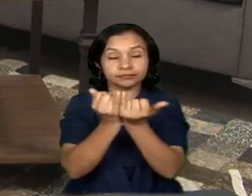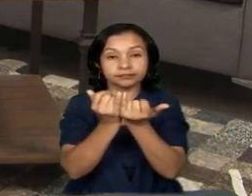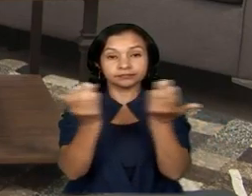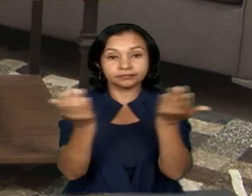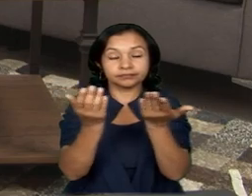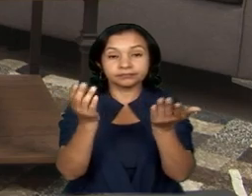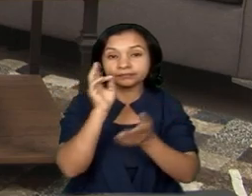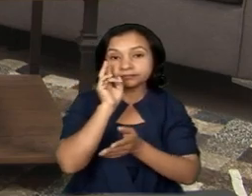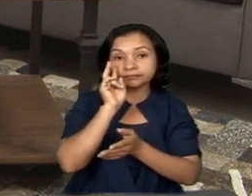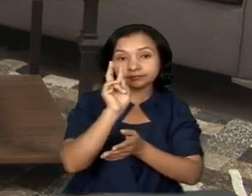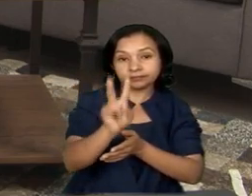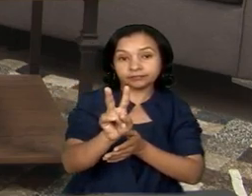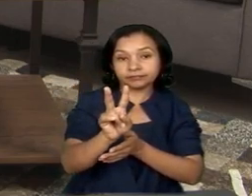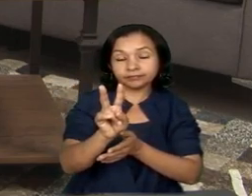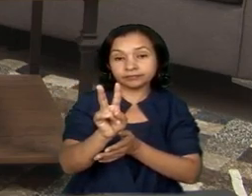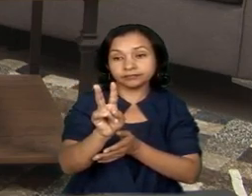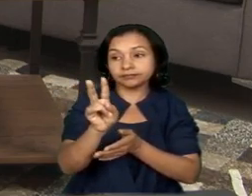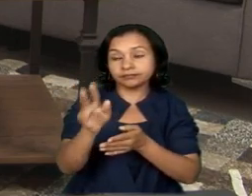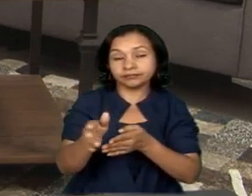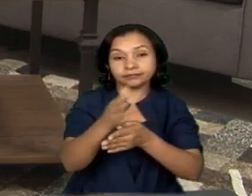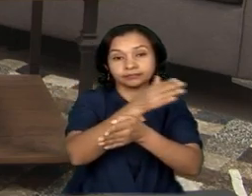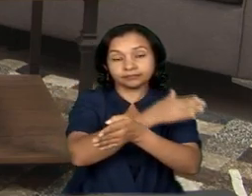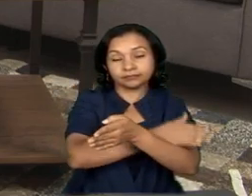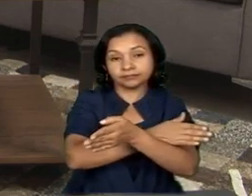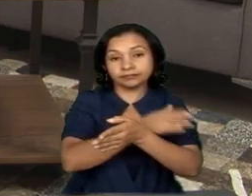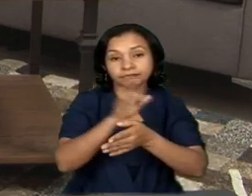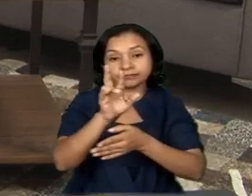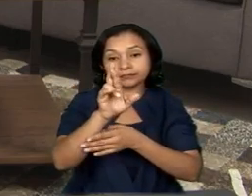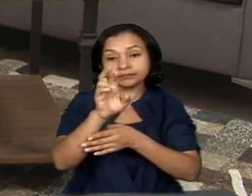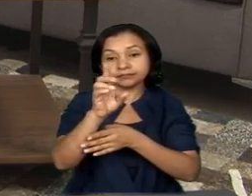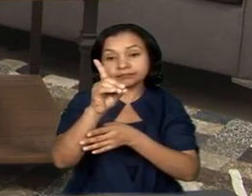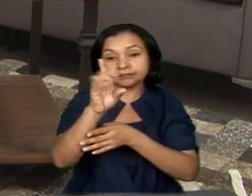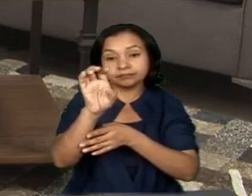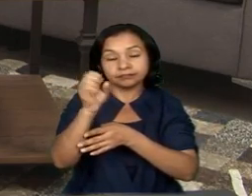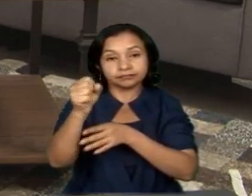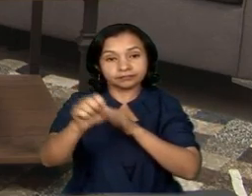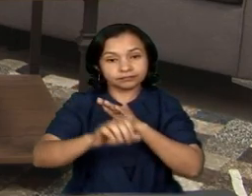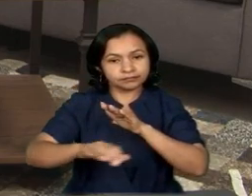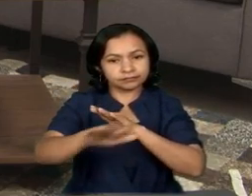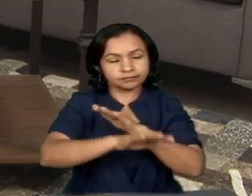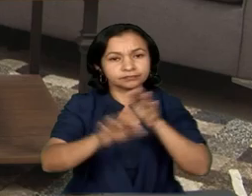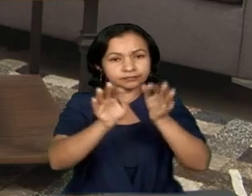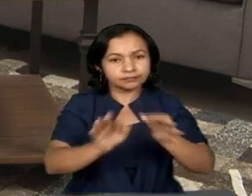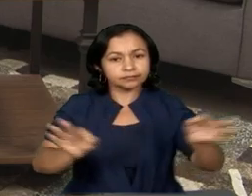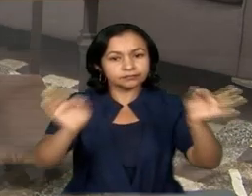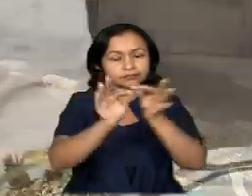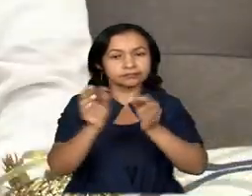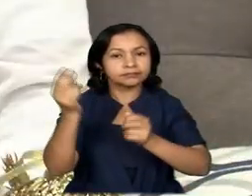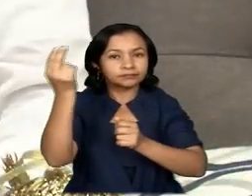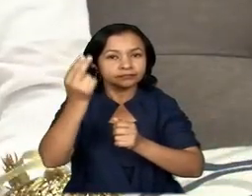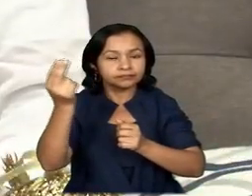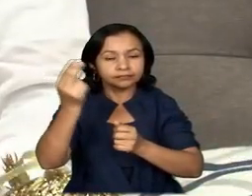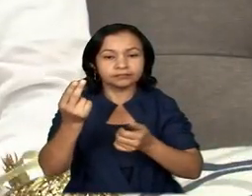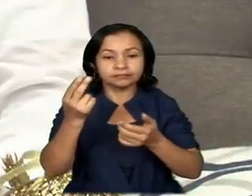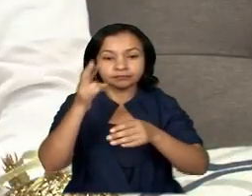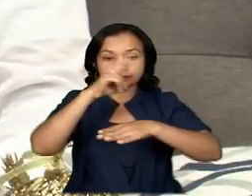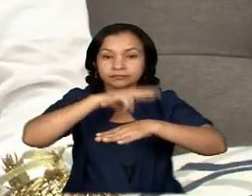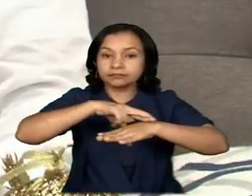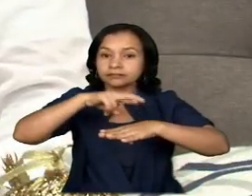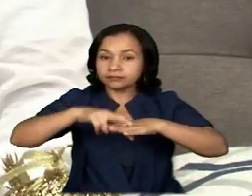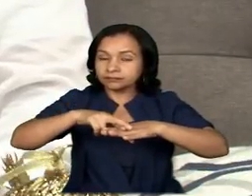vos mirás que recientemente redes sociales importantes están utilizando ya aplicación de normas